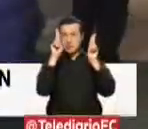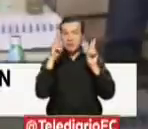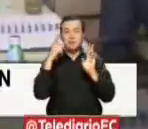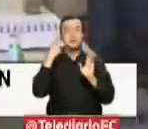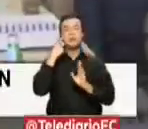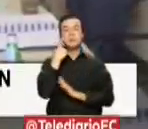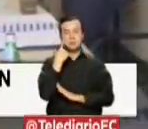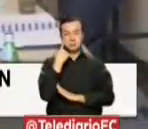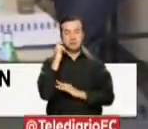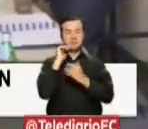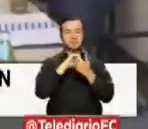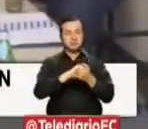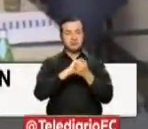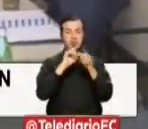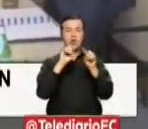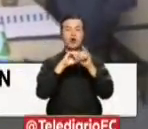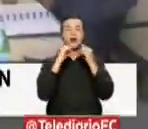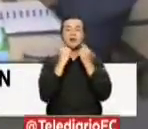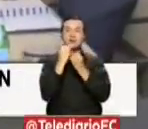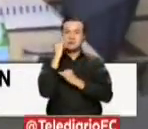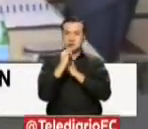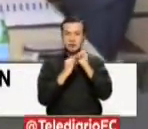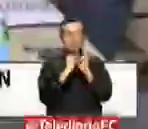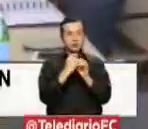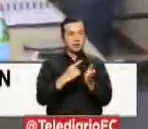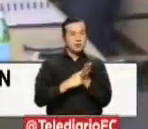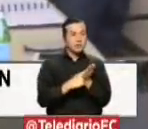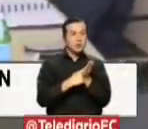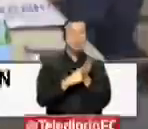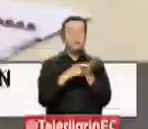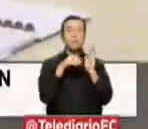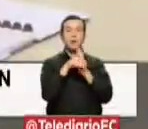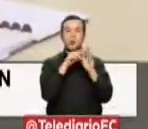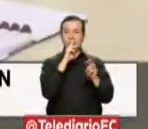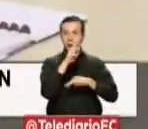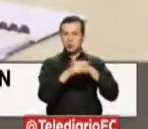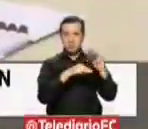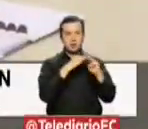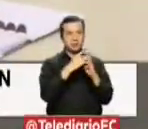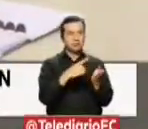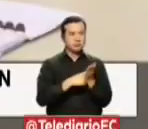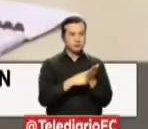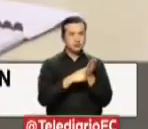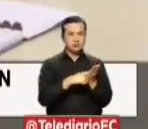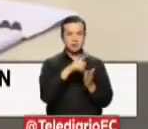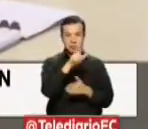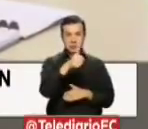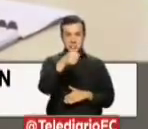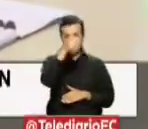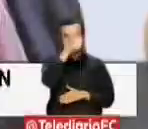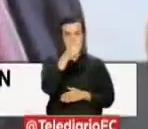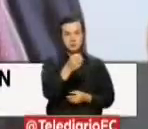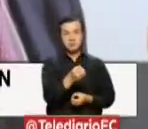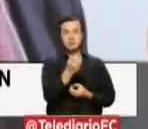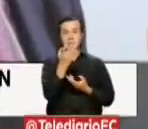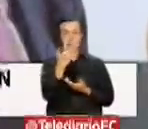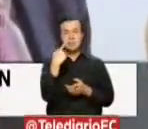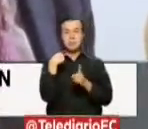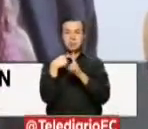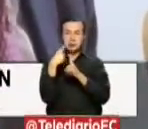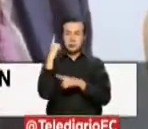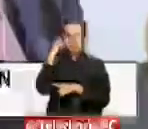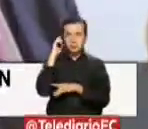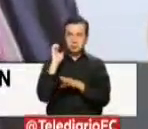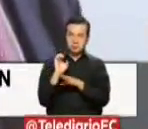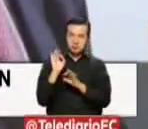también acercamientos con organismos multilaterales como el Banco Mundial. El mensaje de su titular Jim Jong Kim fue positivo para el